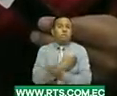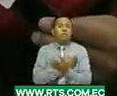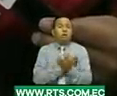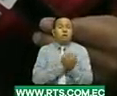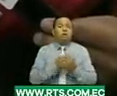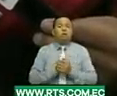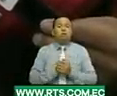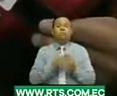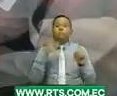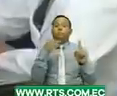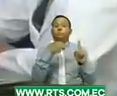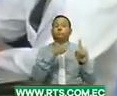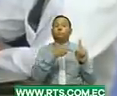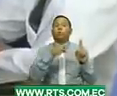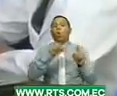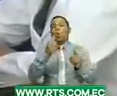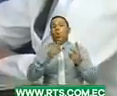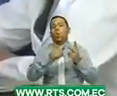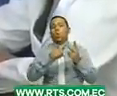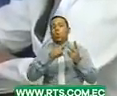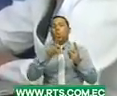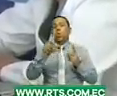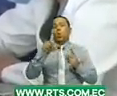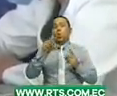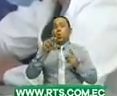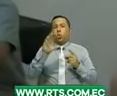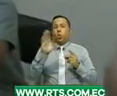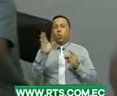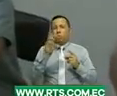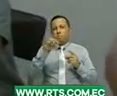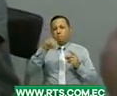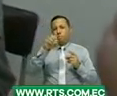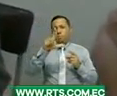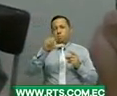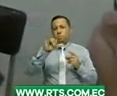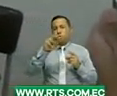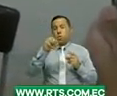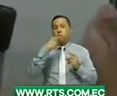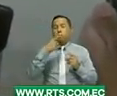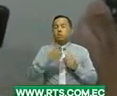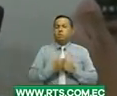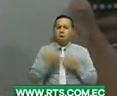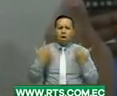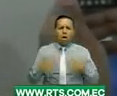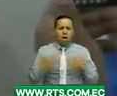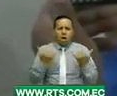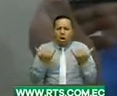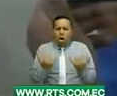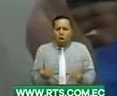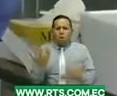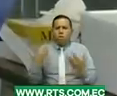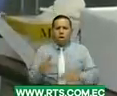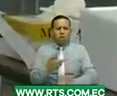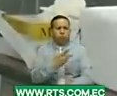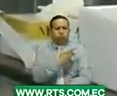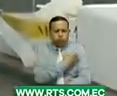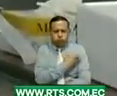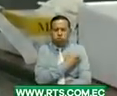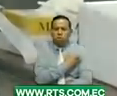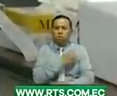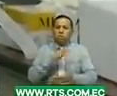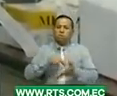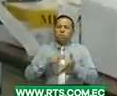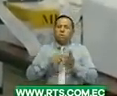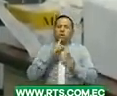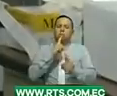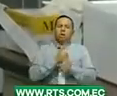de salud de la zona número 6, calificó de histórico este inicio de la vacunación contra el coronavirus, augurando que este acto médico tendrá un fiel